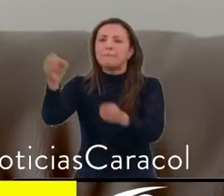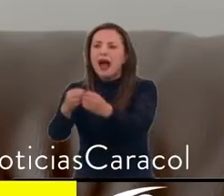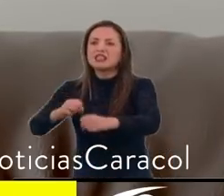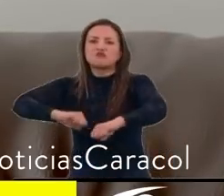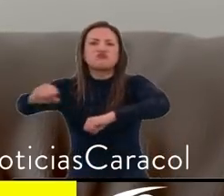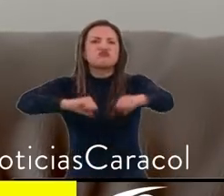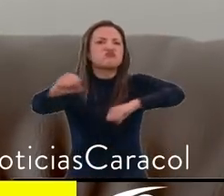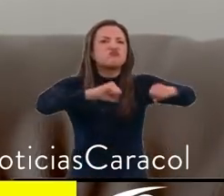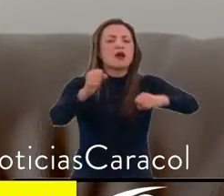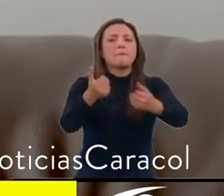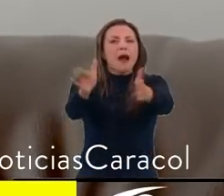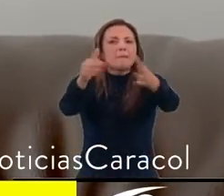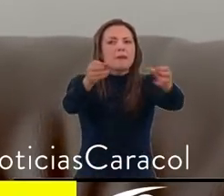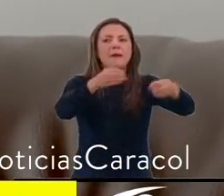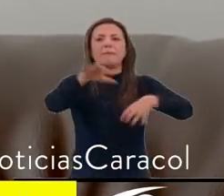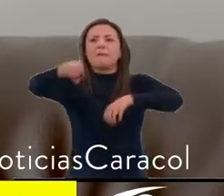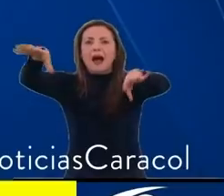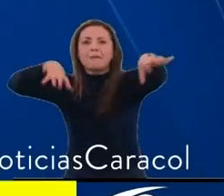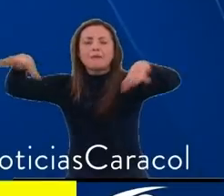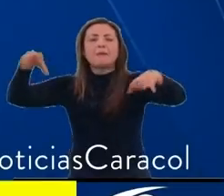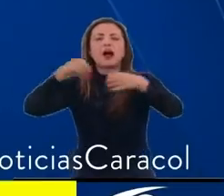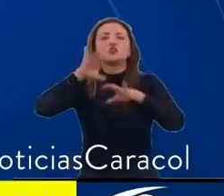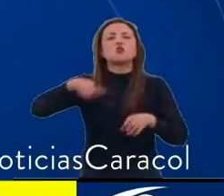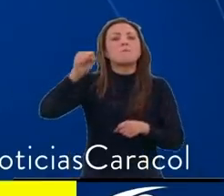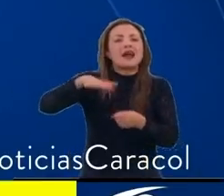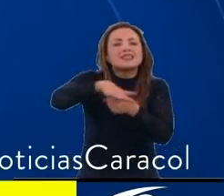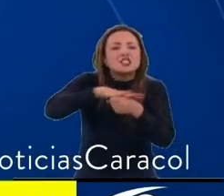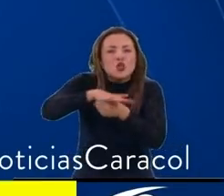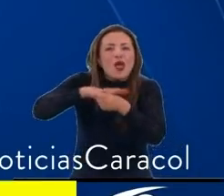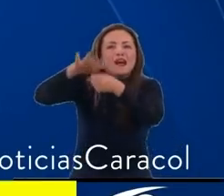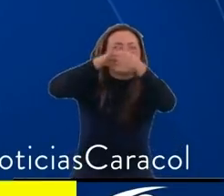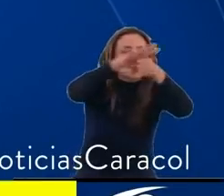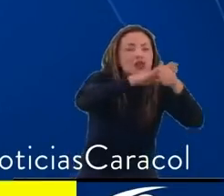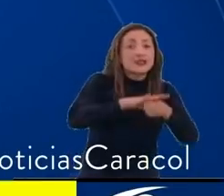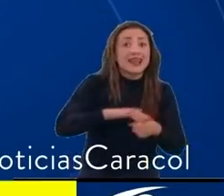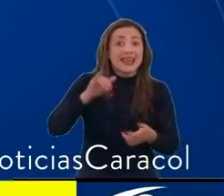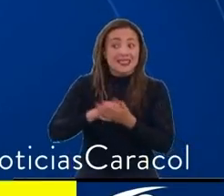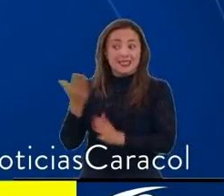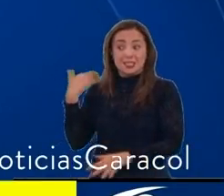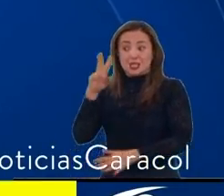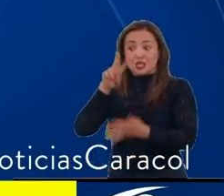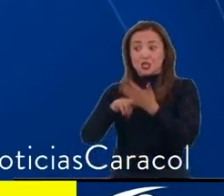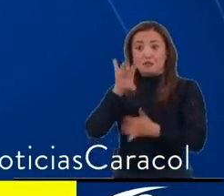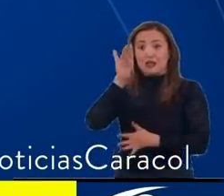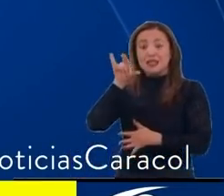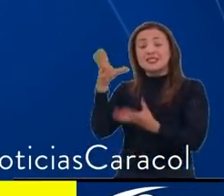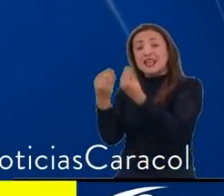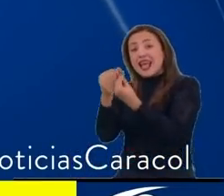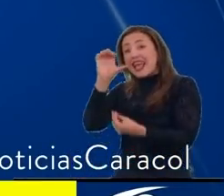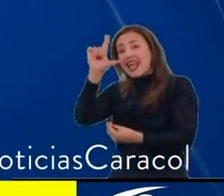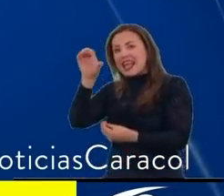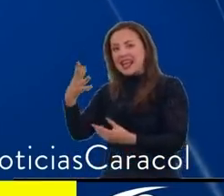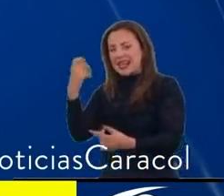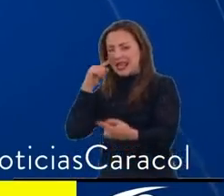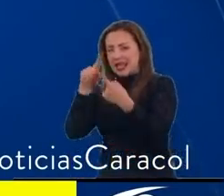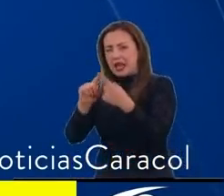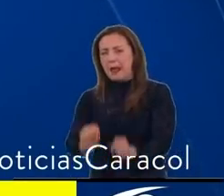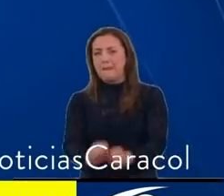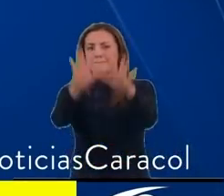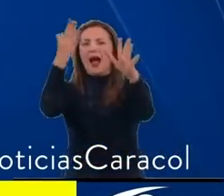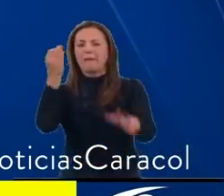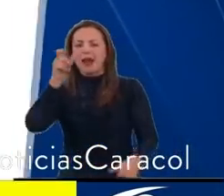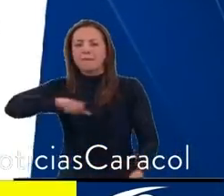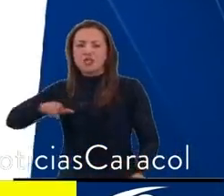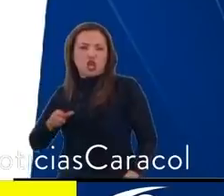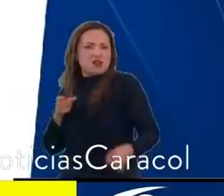a la ln de terrorismo urbanos desde el 2015 esa guerrilla definió la utilización de explosivos para no comprometer sus hombres en armas